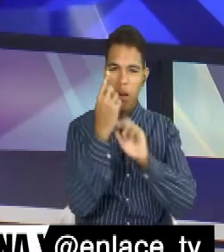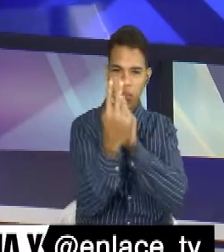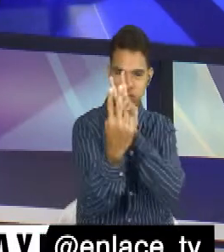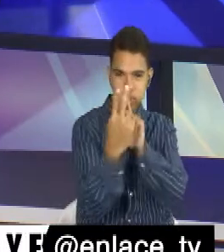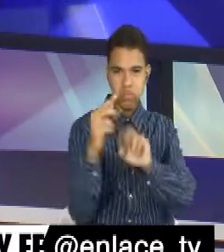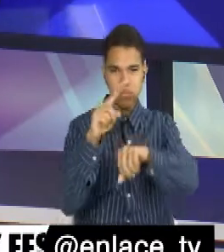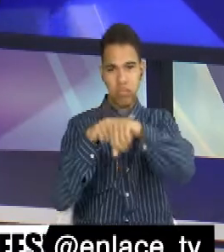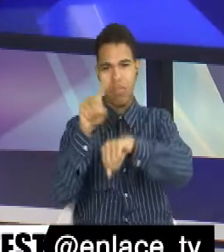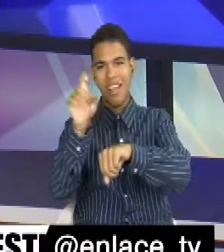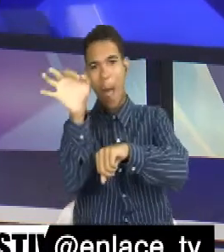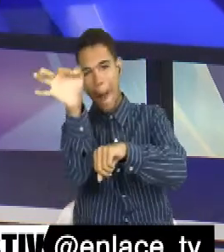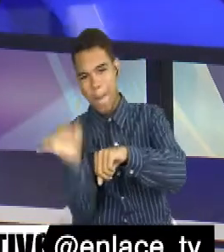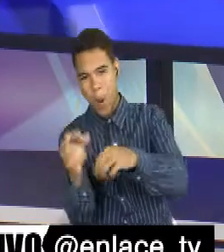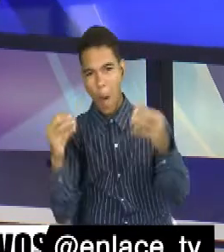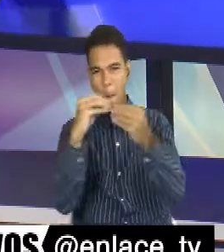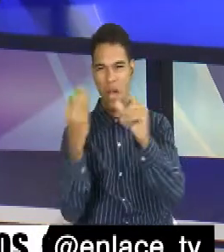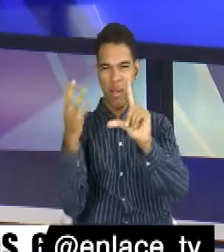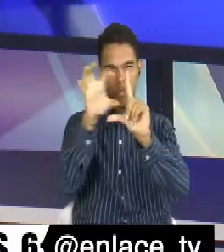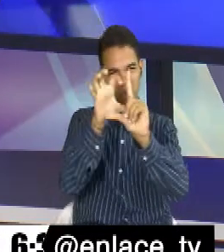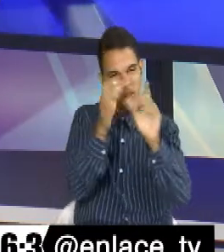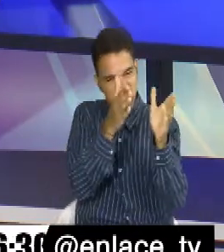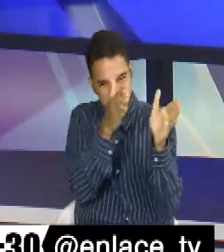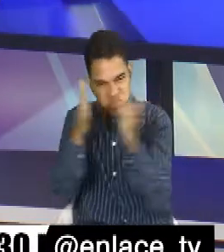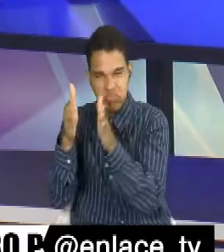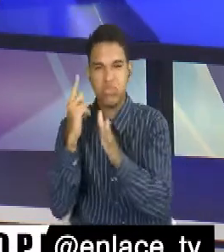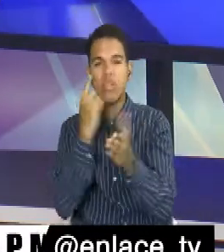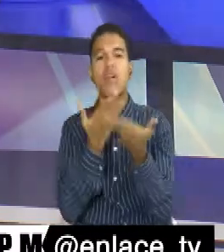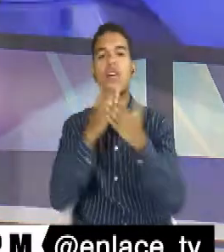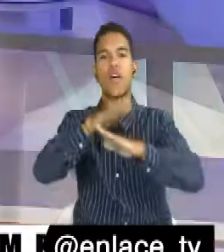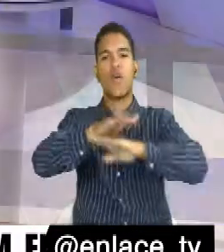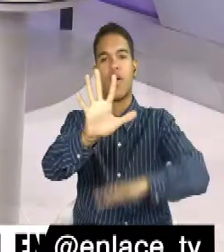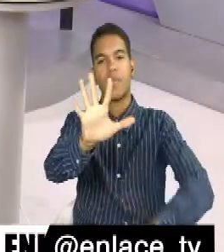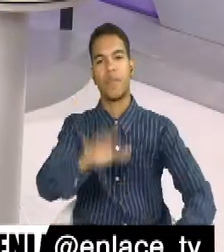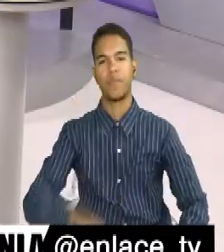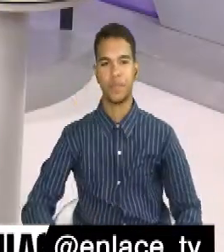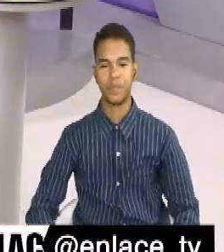vemos a las 6 en punto de la tarde con más de lo que usted quiere ver en Enlace Noticias. Feliz tarde para todos.